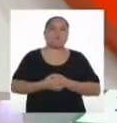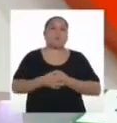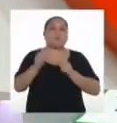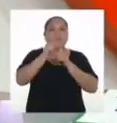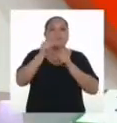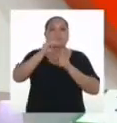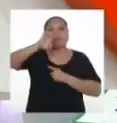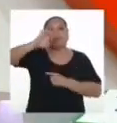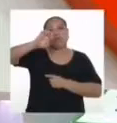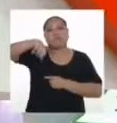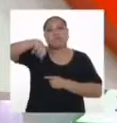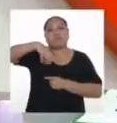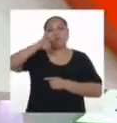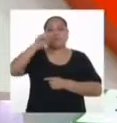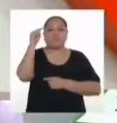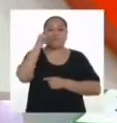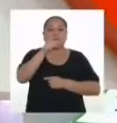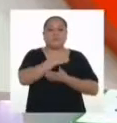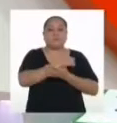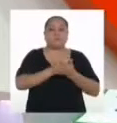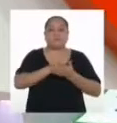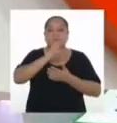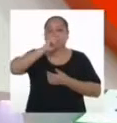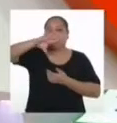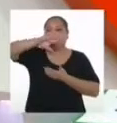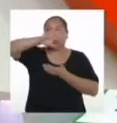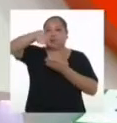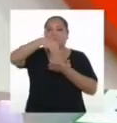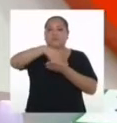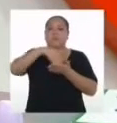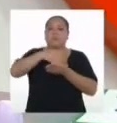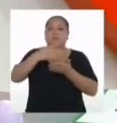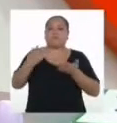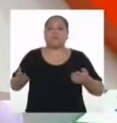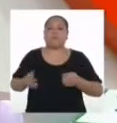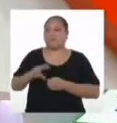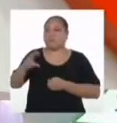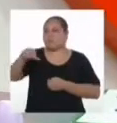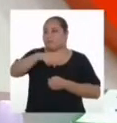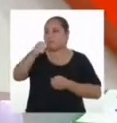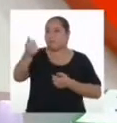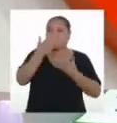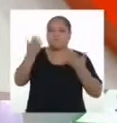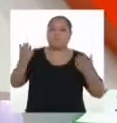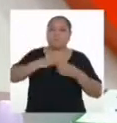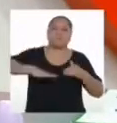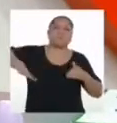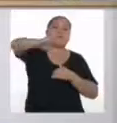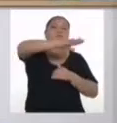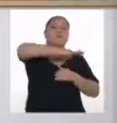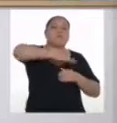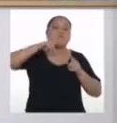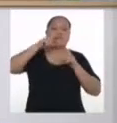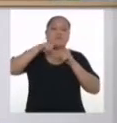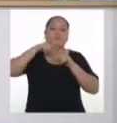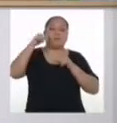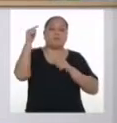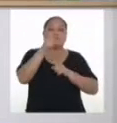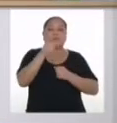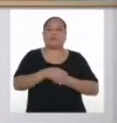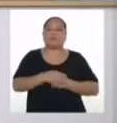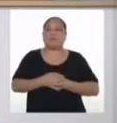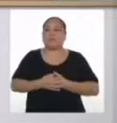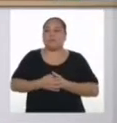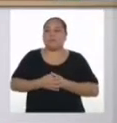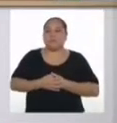La palabra eje en este texto hace referencia al centro de algo, las demás cosas dependerán de él.